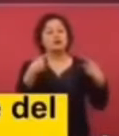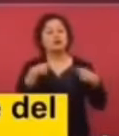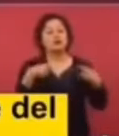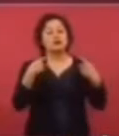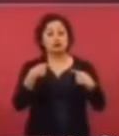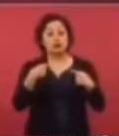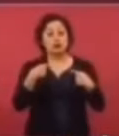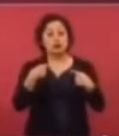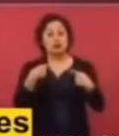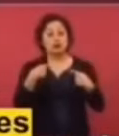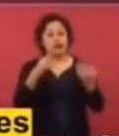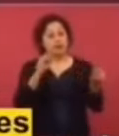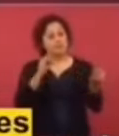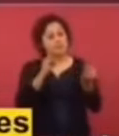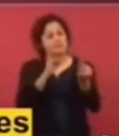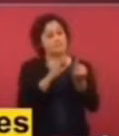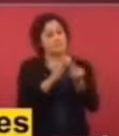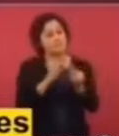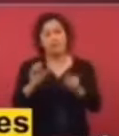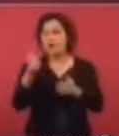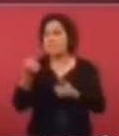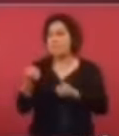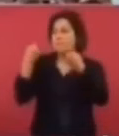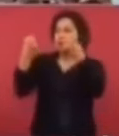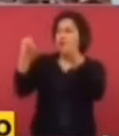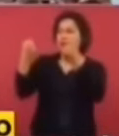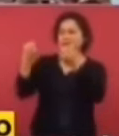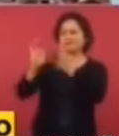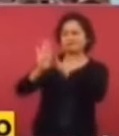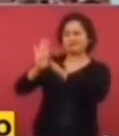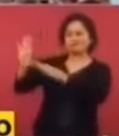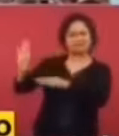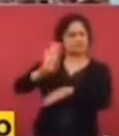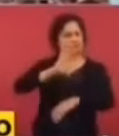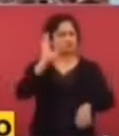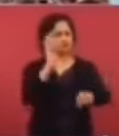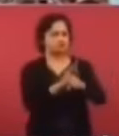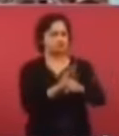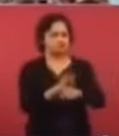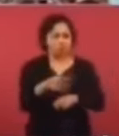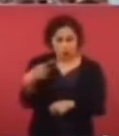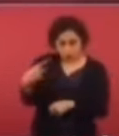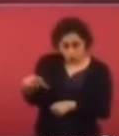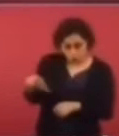distante del poder. Y el periodismo de ustedes no está cerca del pueblo.